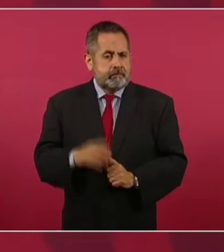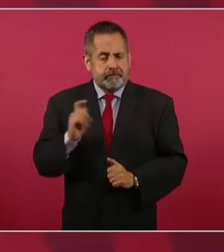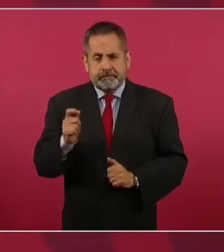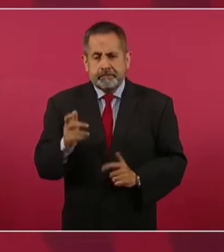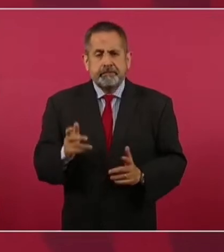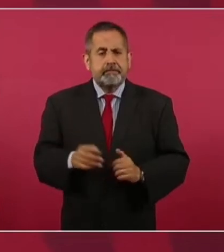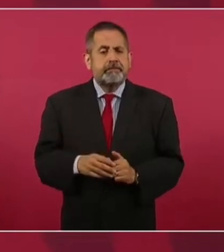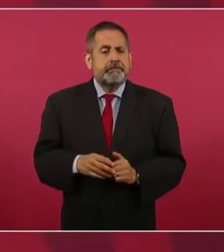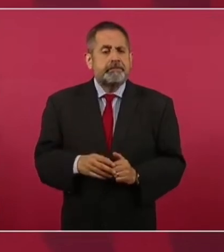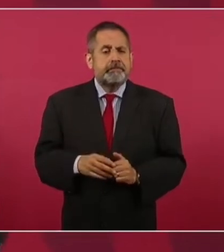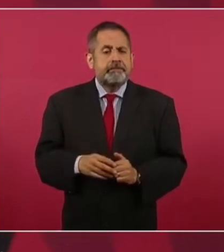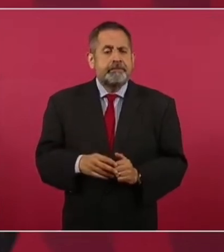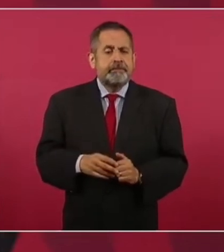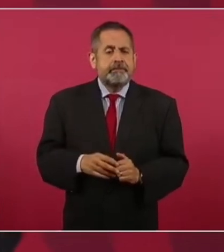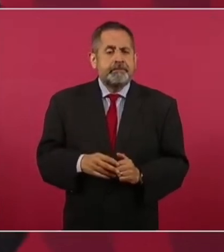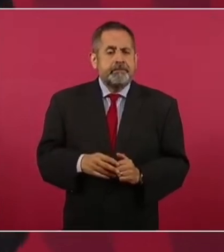Porque